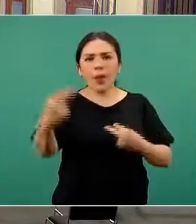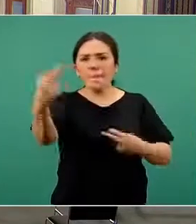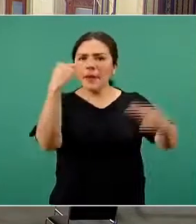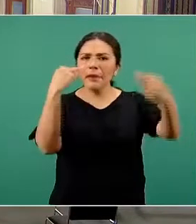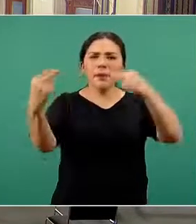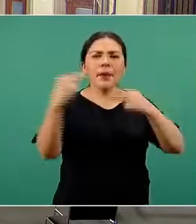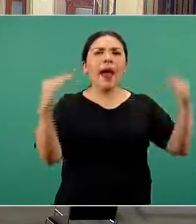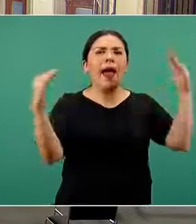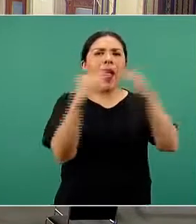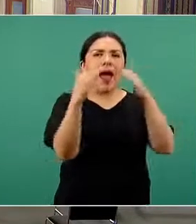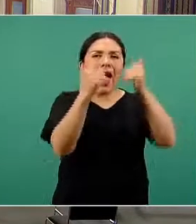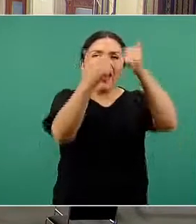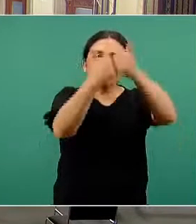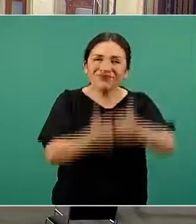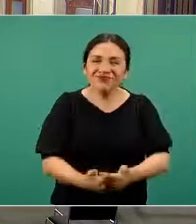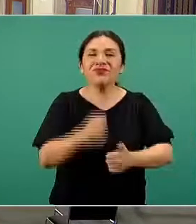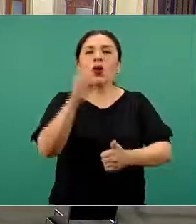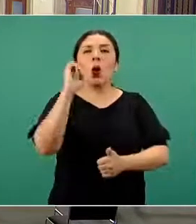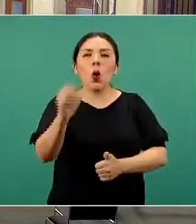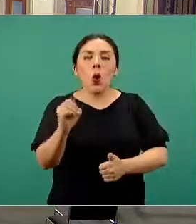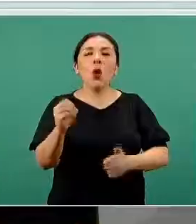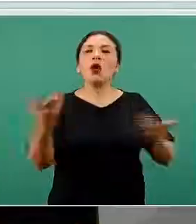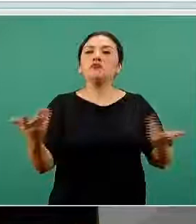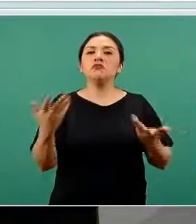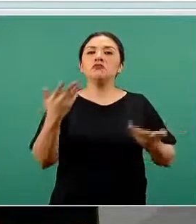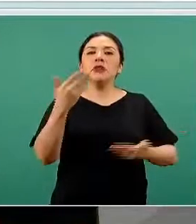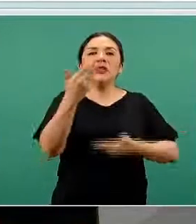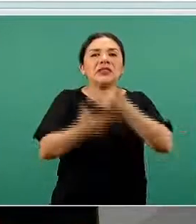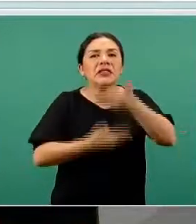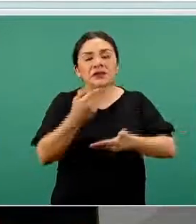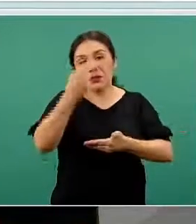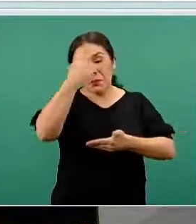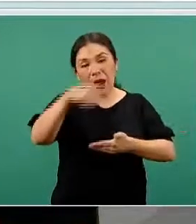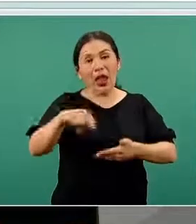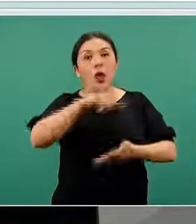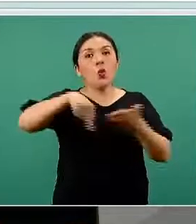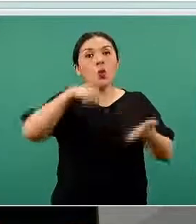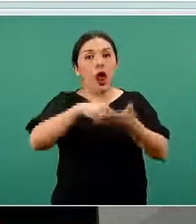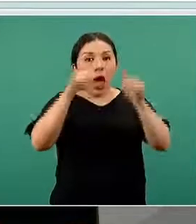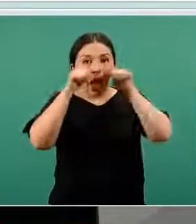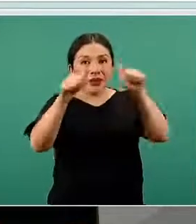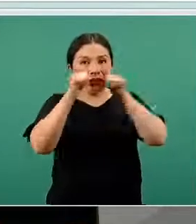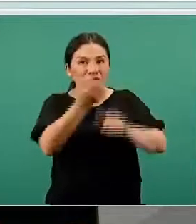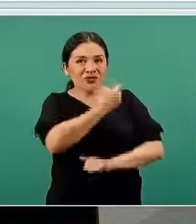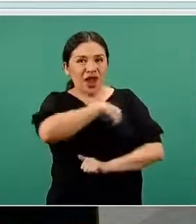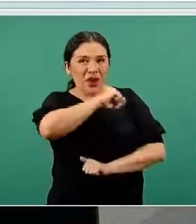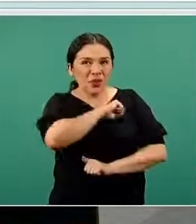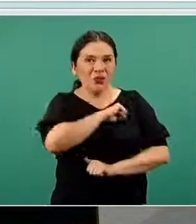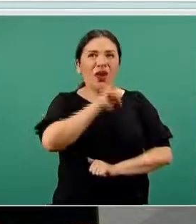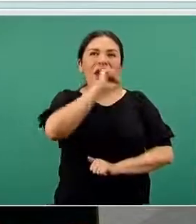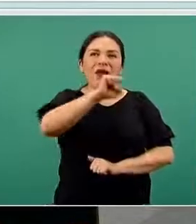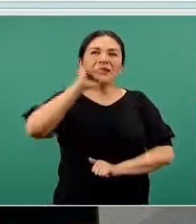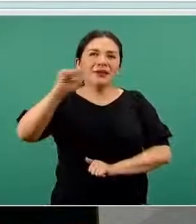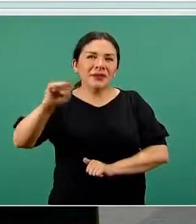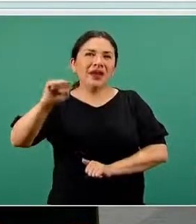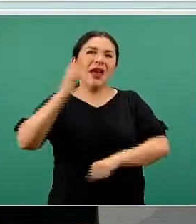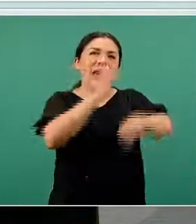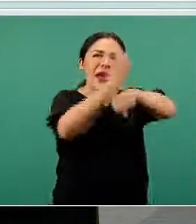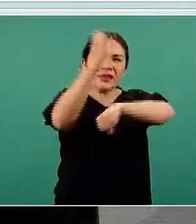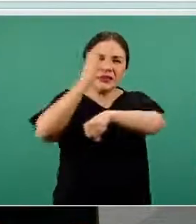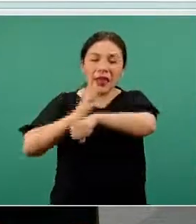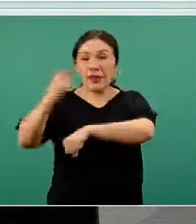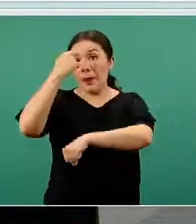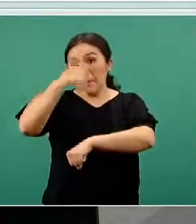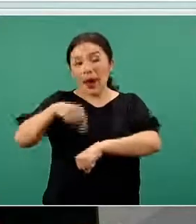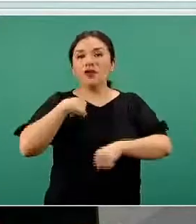su casa, a quienes nos escuchan desde los servicios de salud en las secretarías de salud estatales,